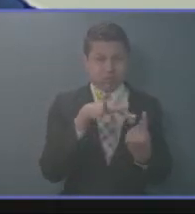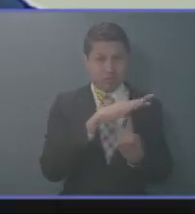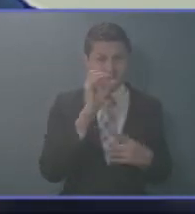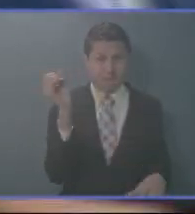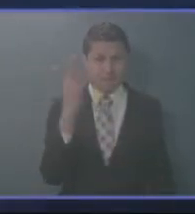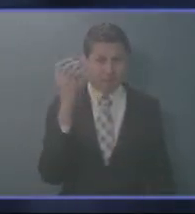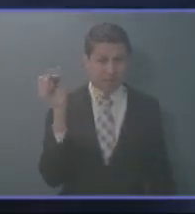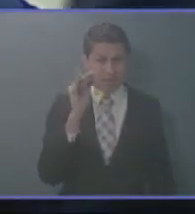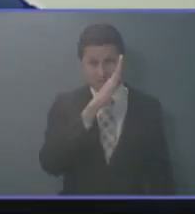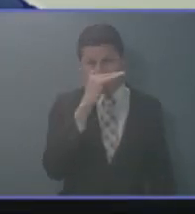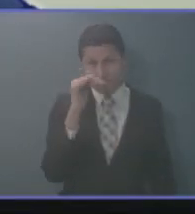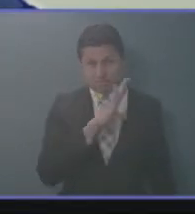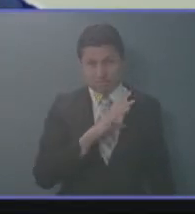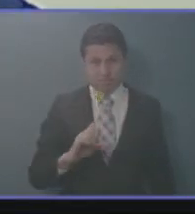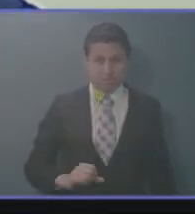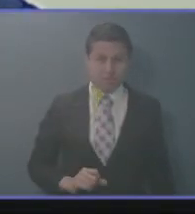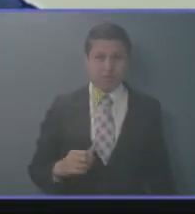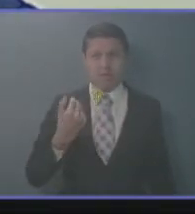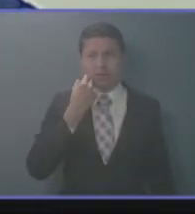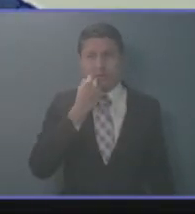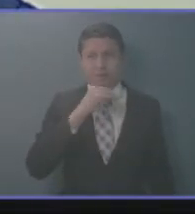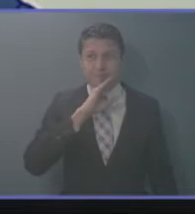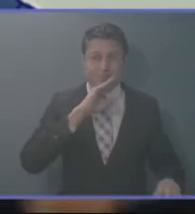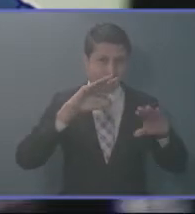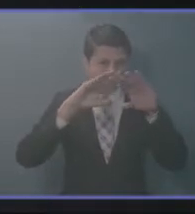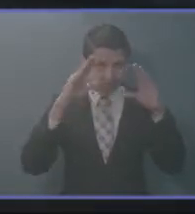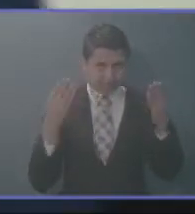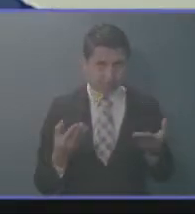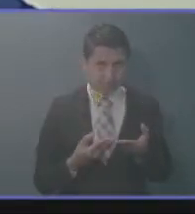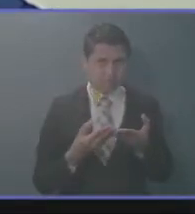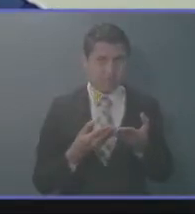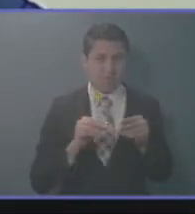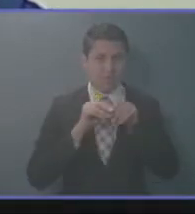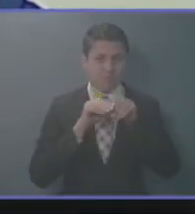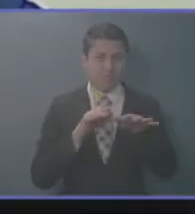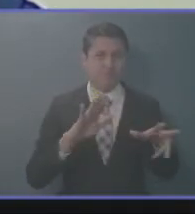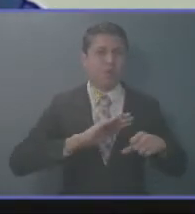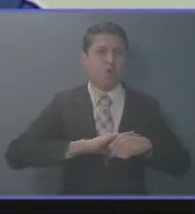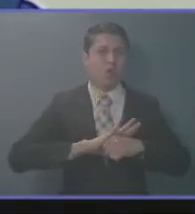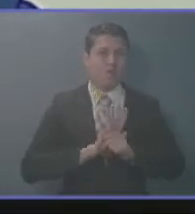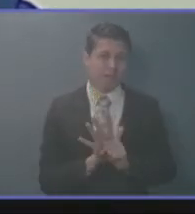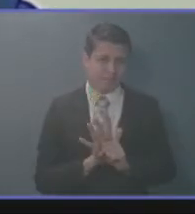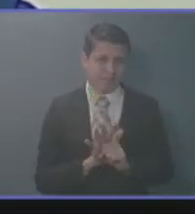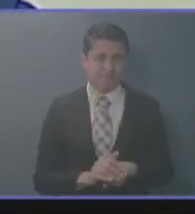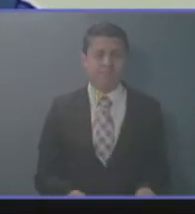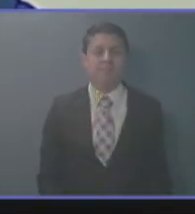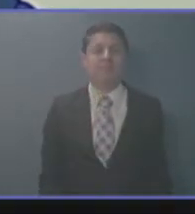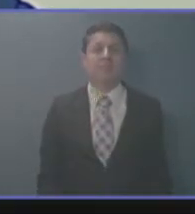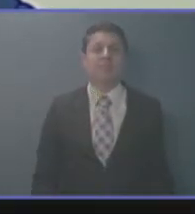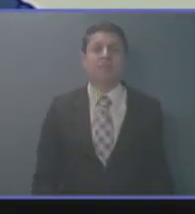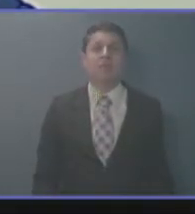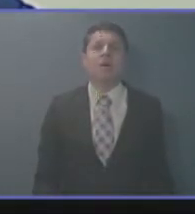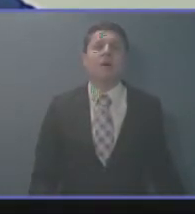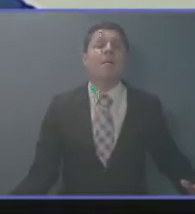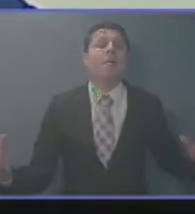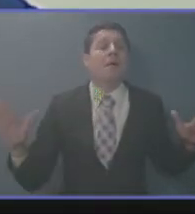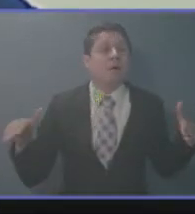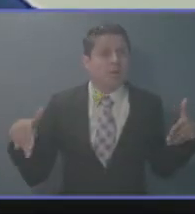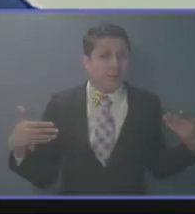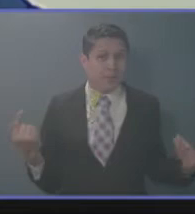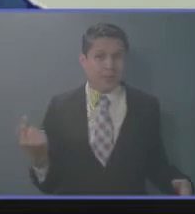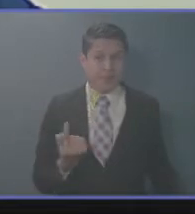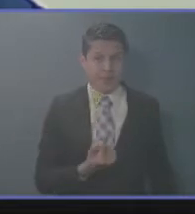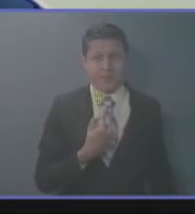nacional de la pandemia por COVID-19, para que los usuarios